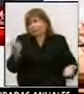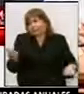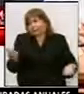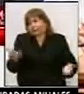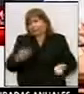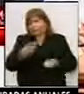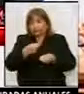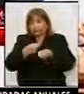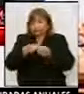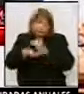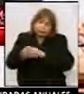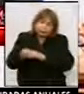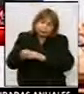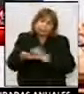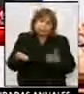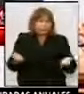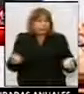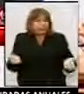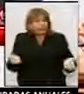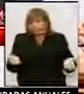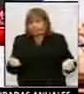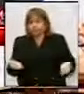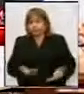Luchamos por un lado y por el otro.